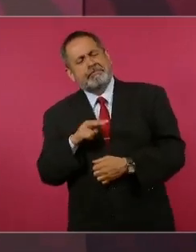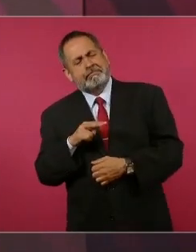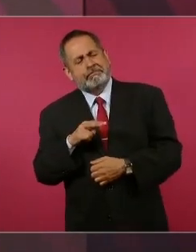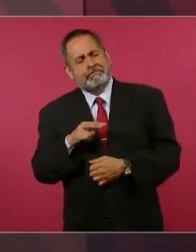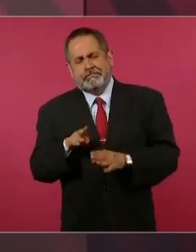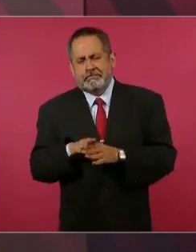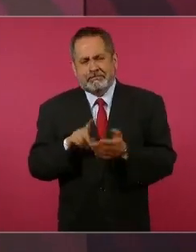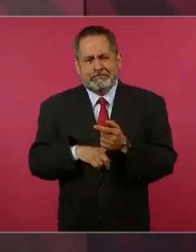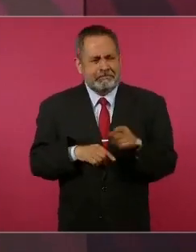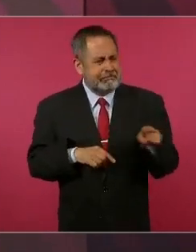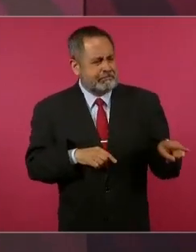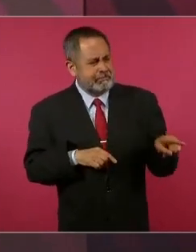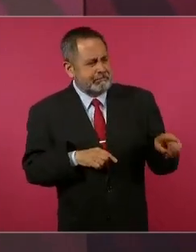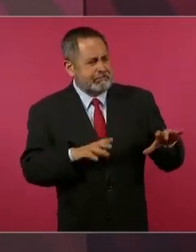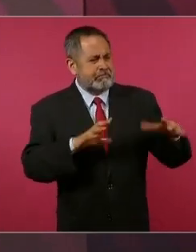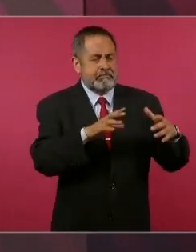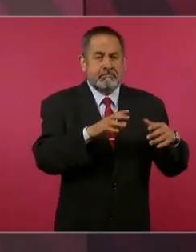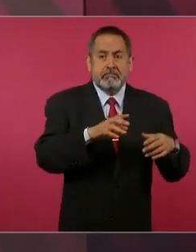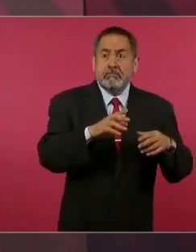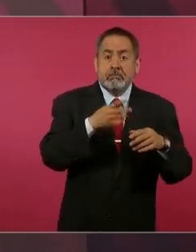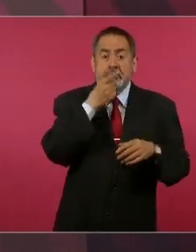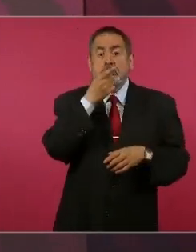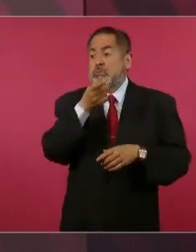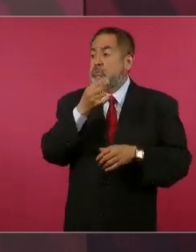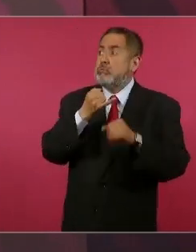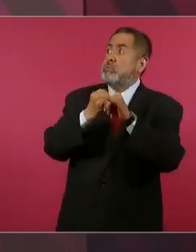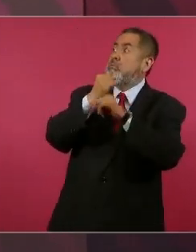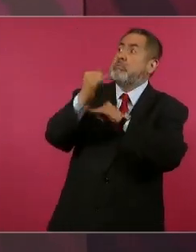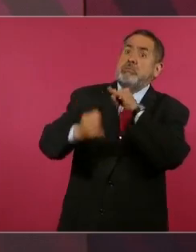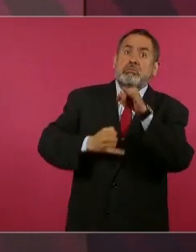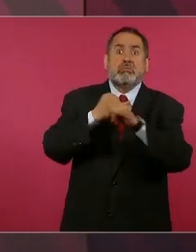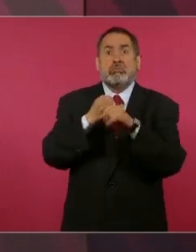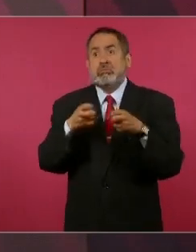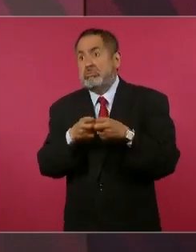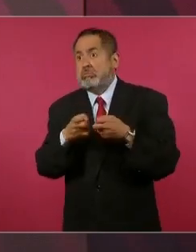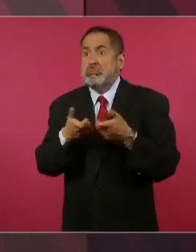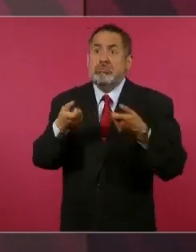de que nerviosismo en los mercados, no,